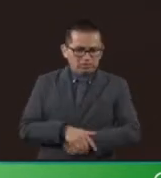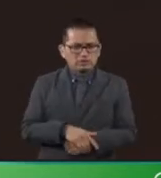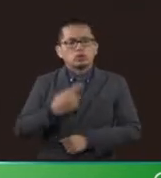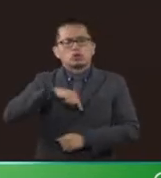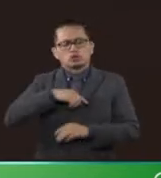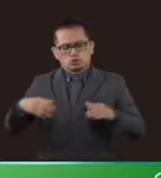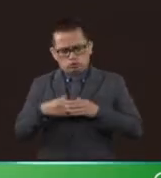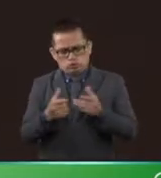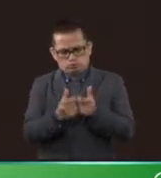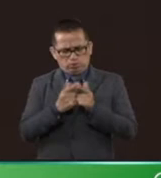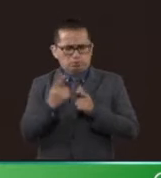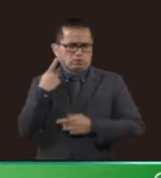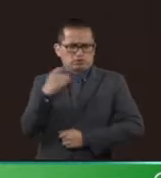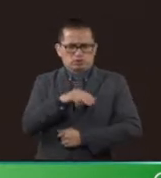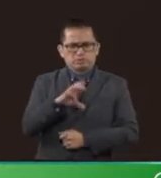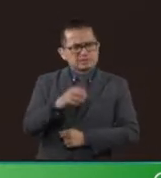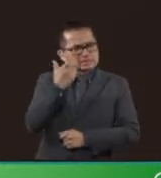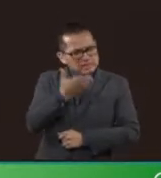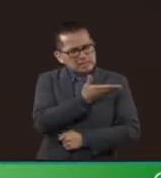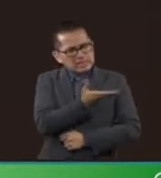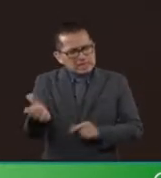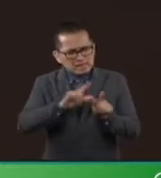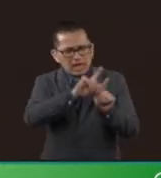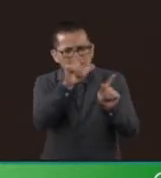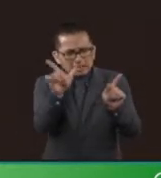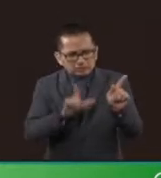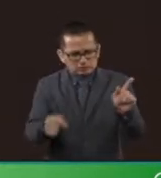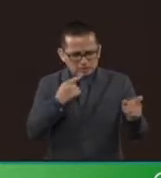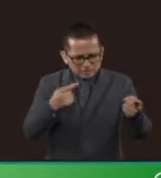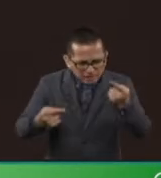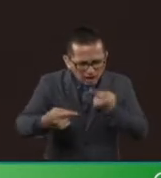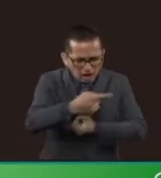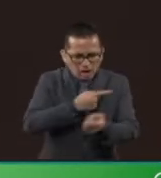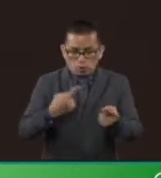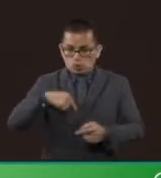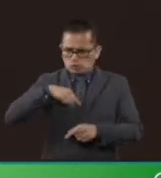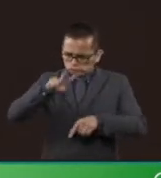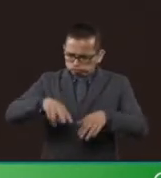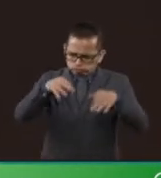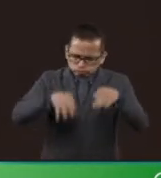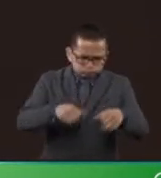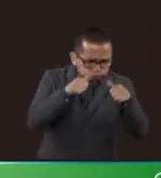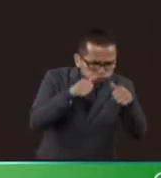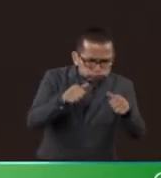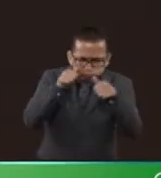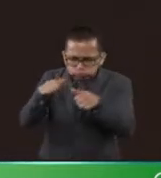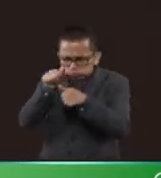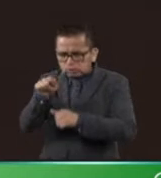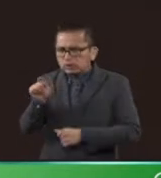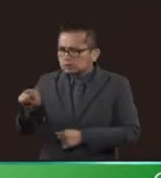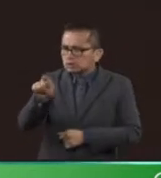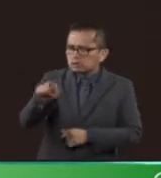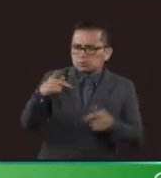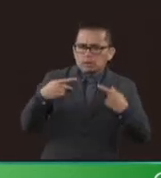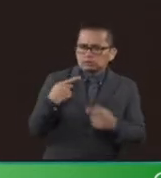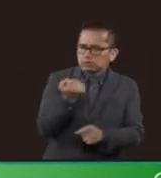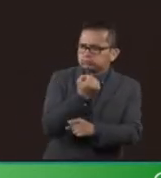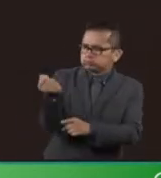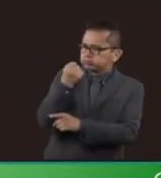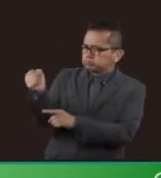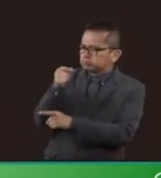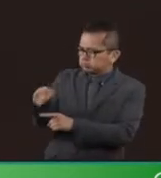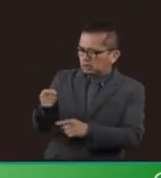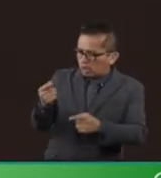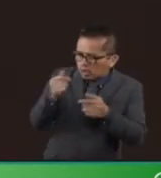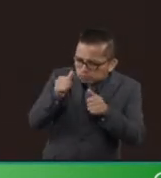nacional insistido en escuchar sin simulaciones a personas expertas en la materia que escuchemos a las y